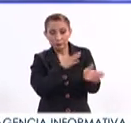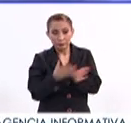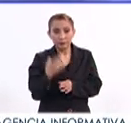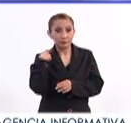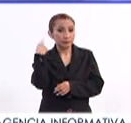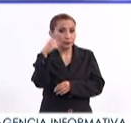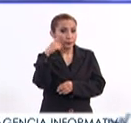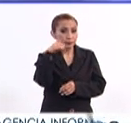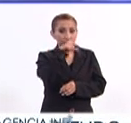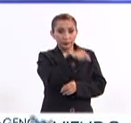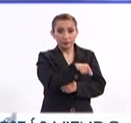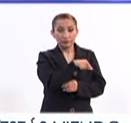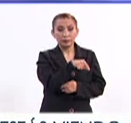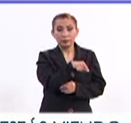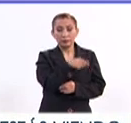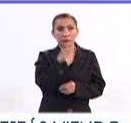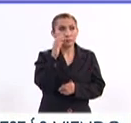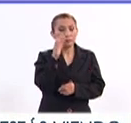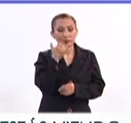lado, Durango,